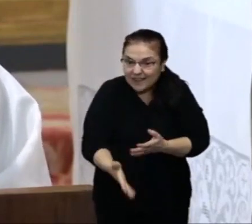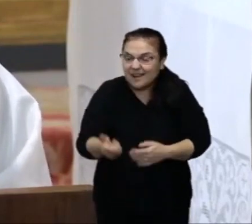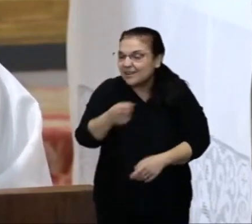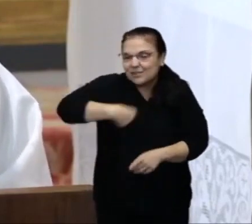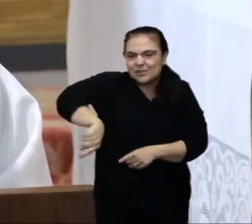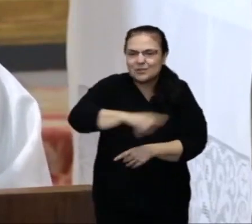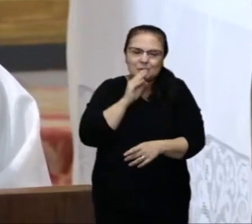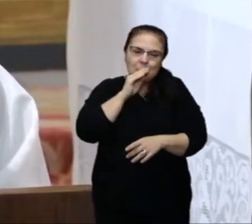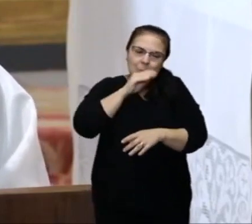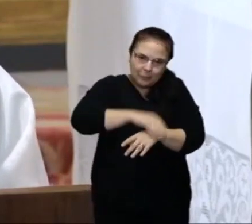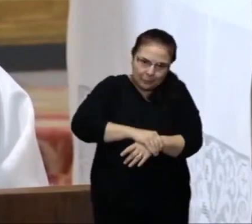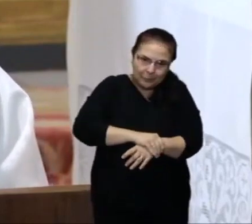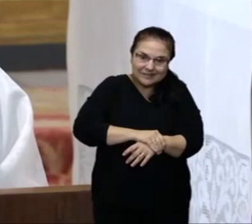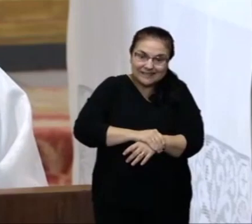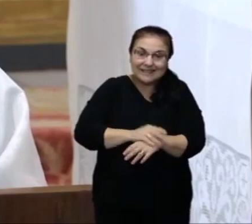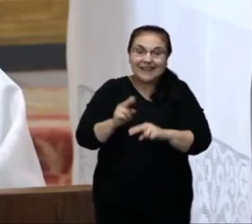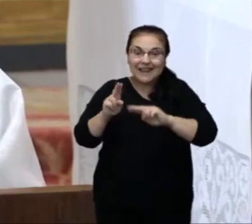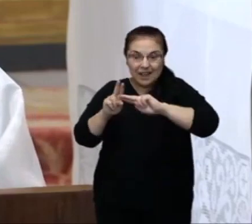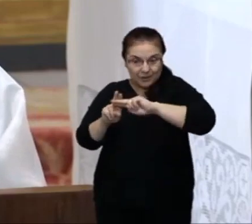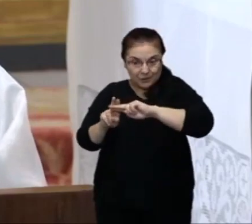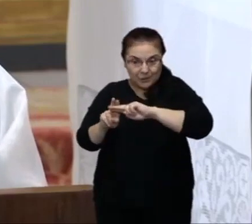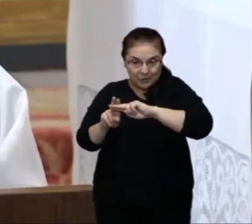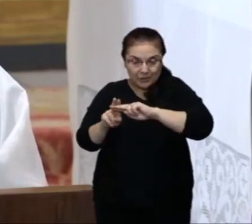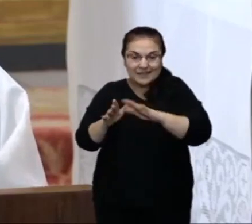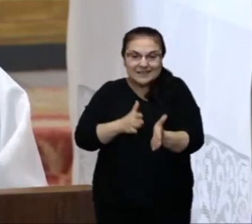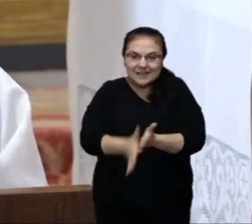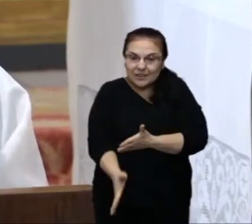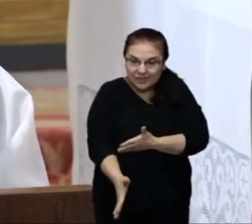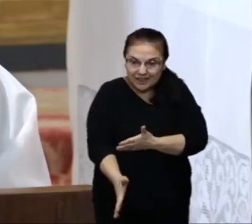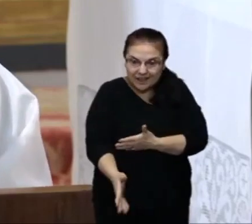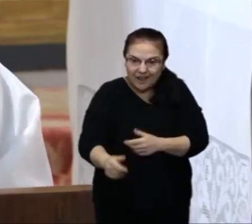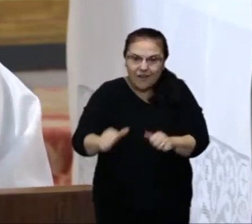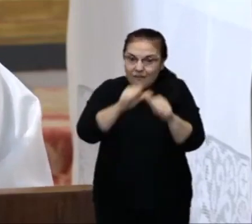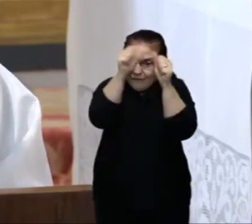indica una forma distinta de medir